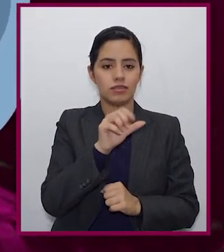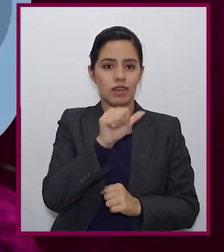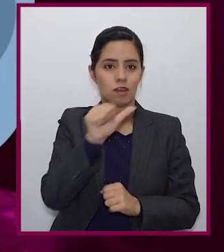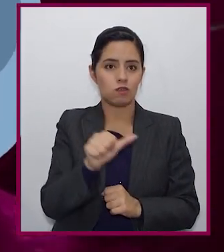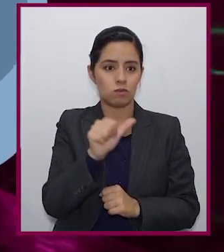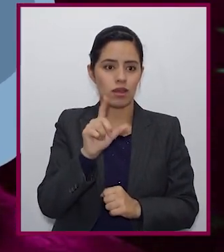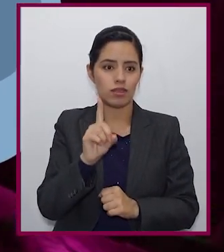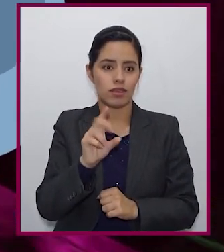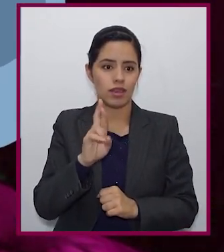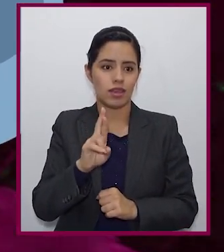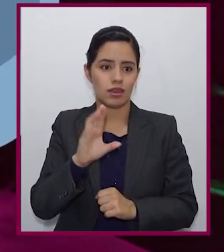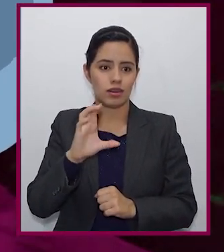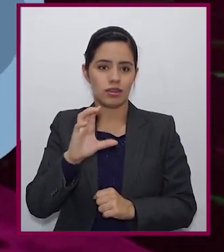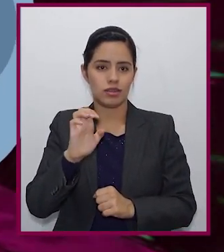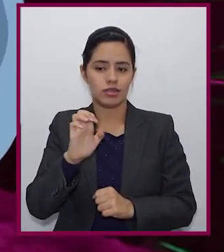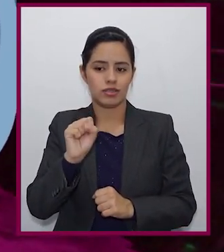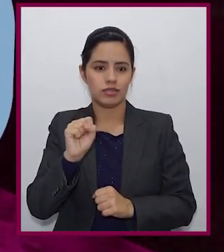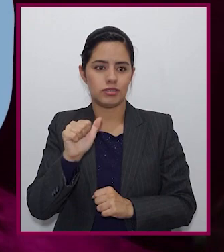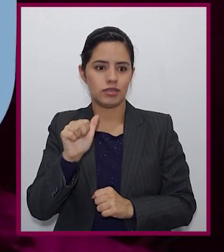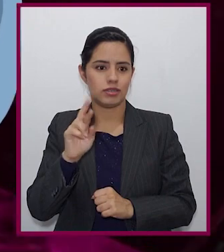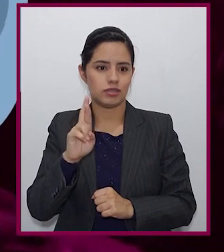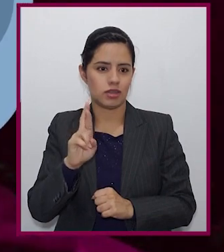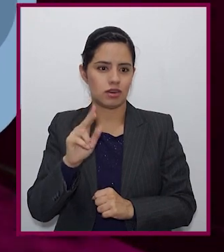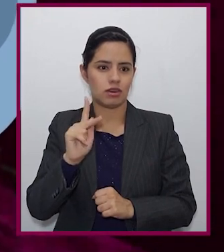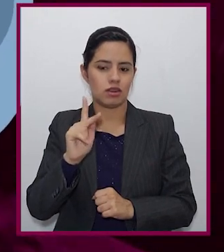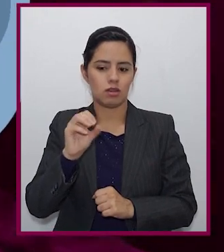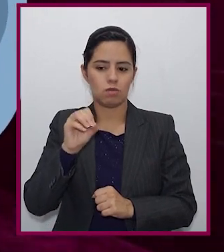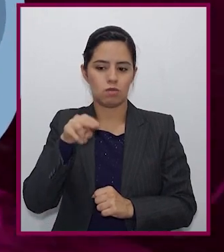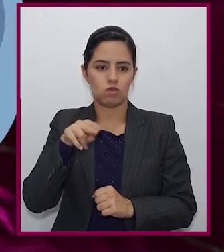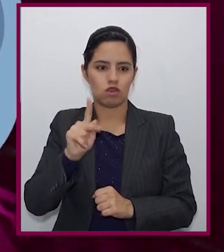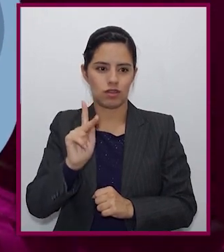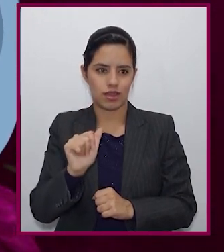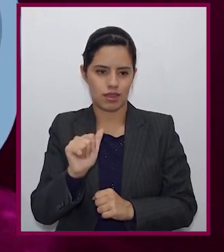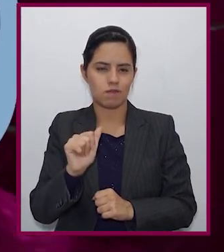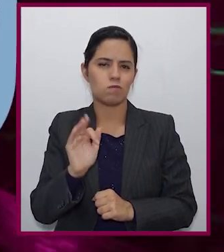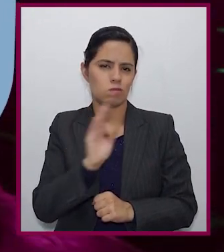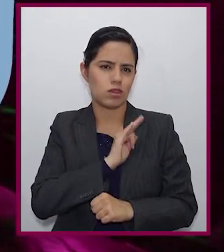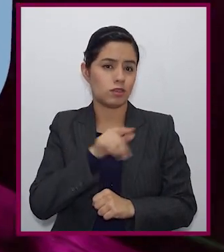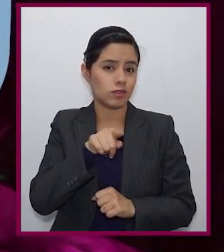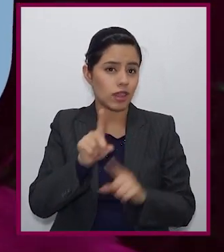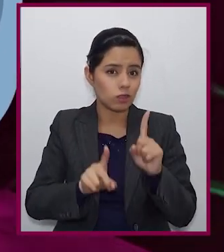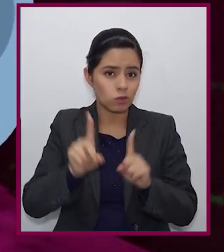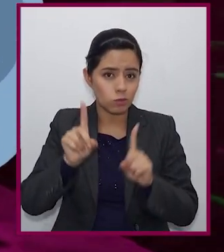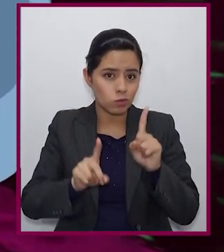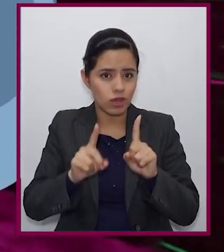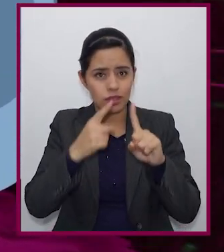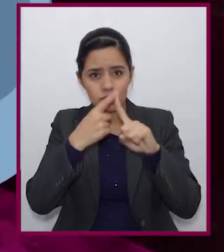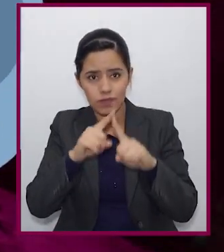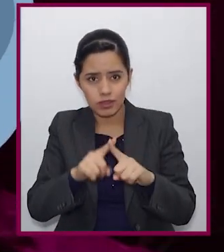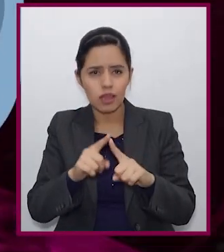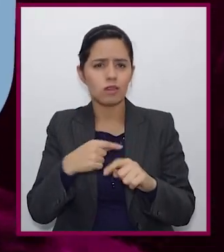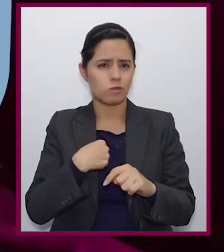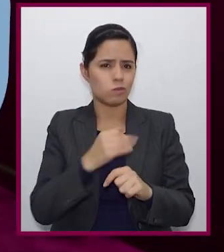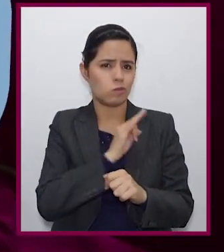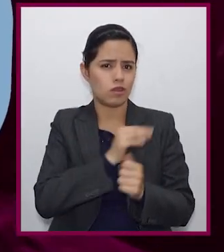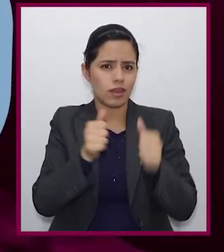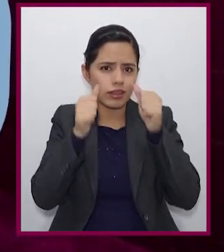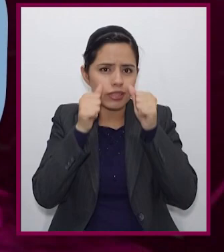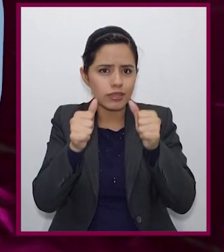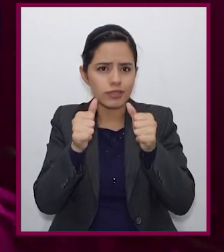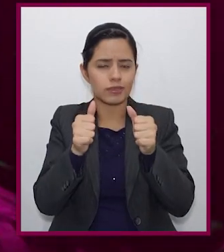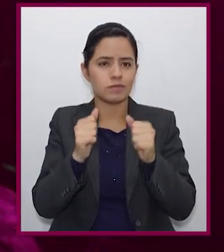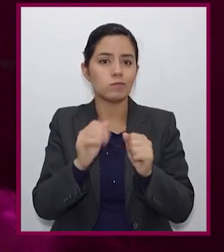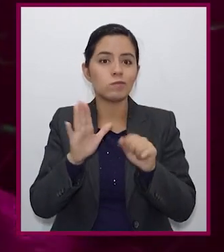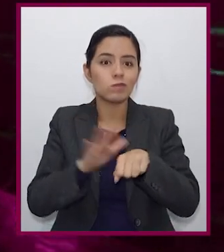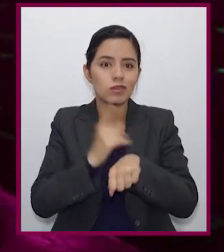César Ponca. Y con todo gusto, pues aquí los puedo atender, inquietudes, temas de estudio, referencias, con todo gusto, porque